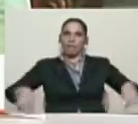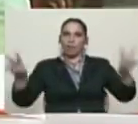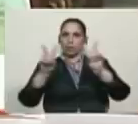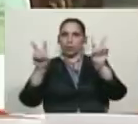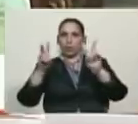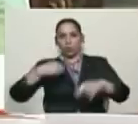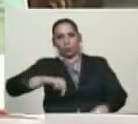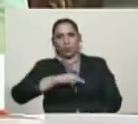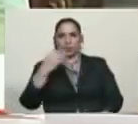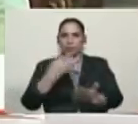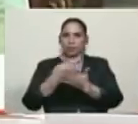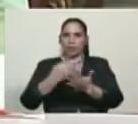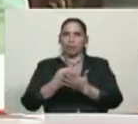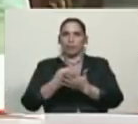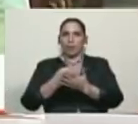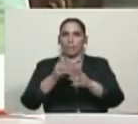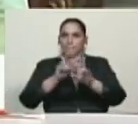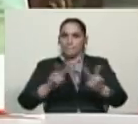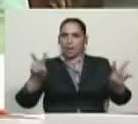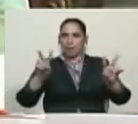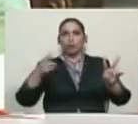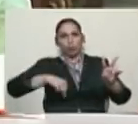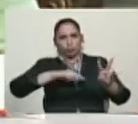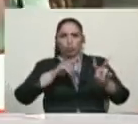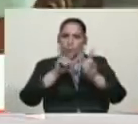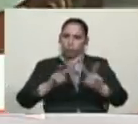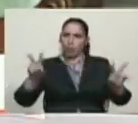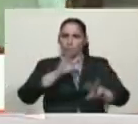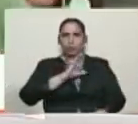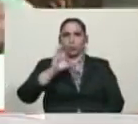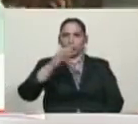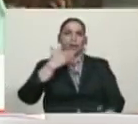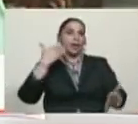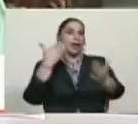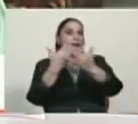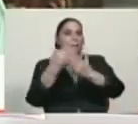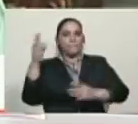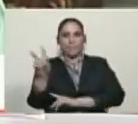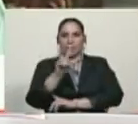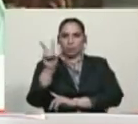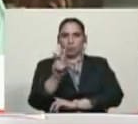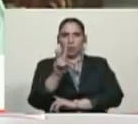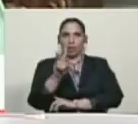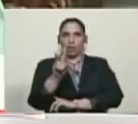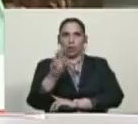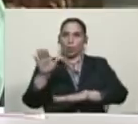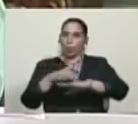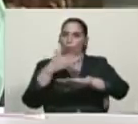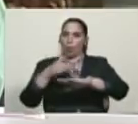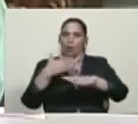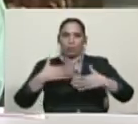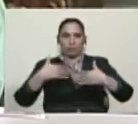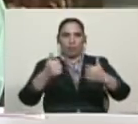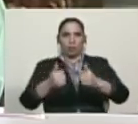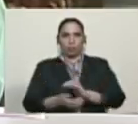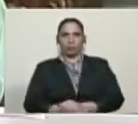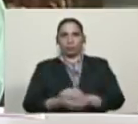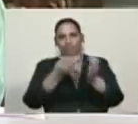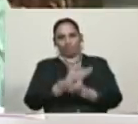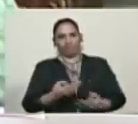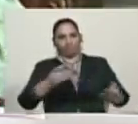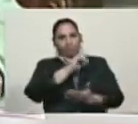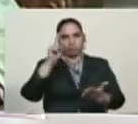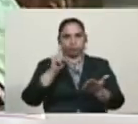siempre será la paz y con la paz la soberanía muchas gracias venezuela jueves de salud éxito